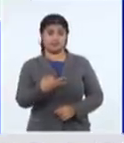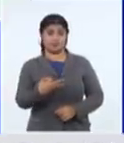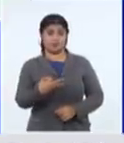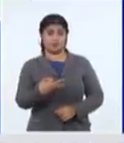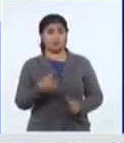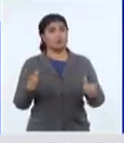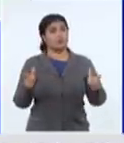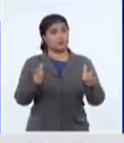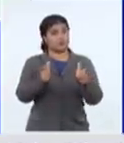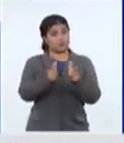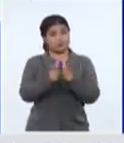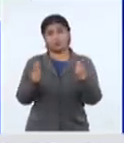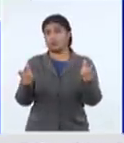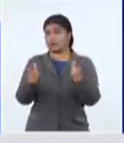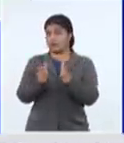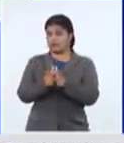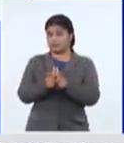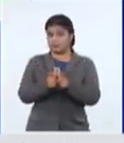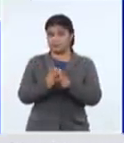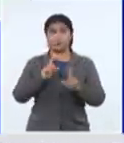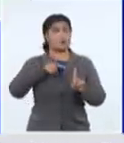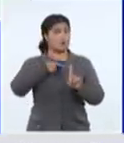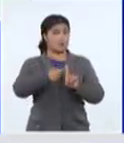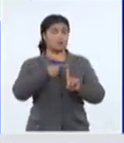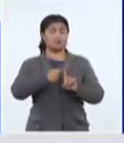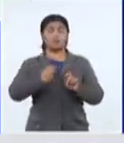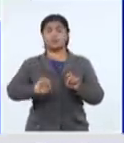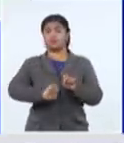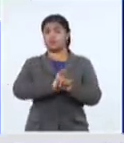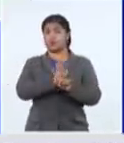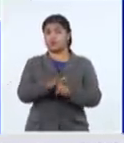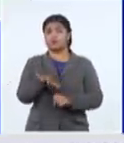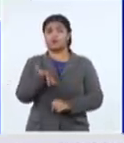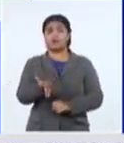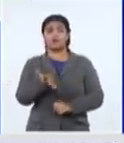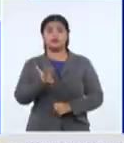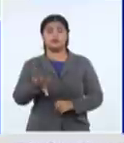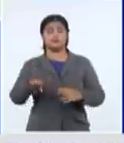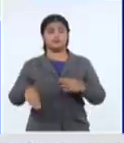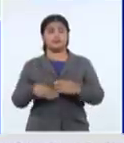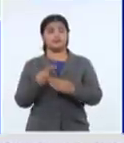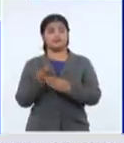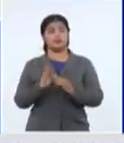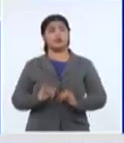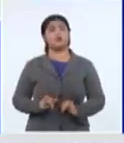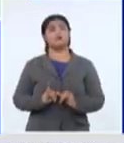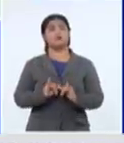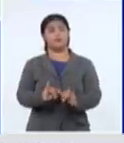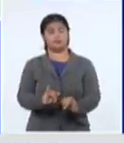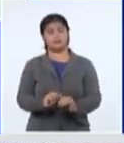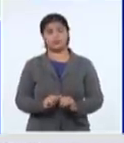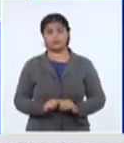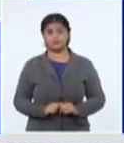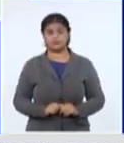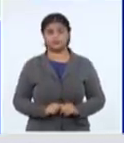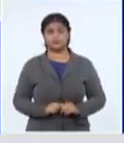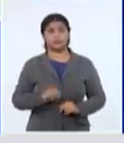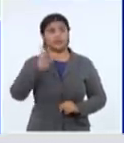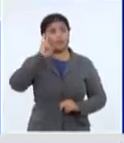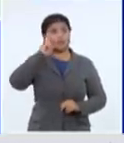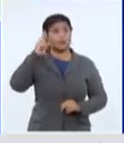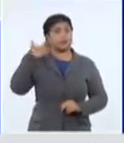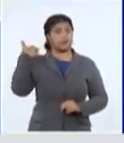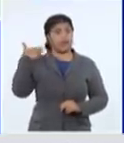disminución por COVID-19 en estos últimos 15 días. Y ahí tienen, se acuerda que lo encabezaba el